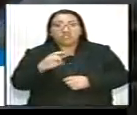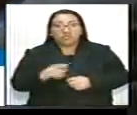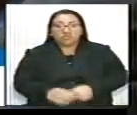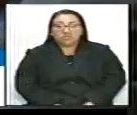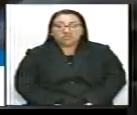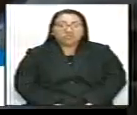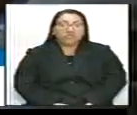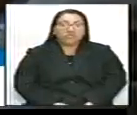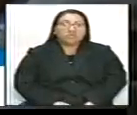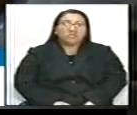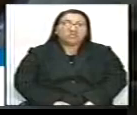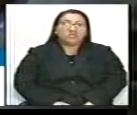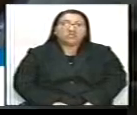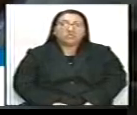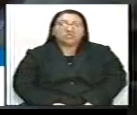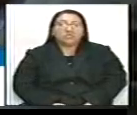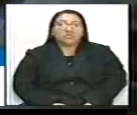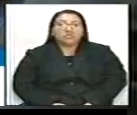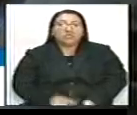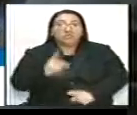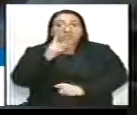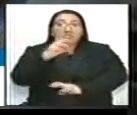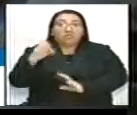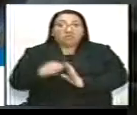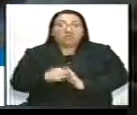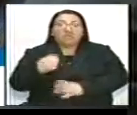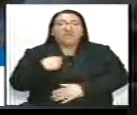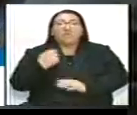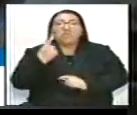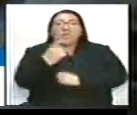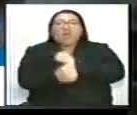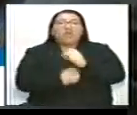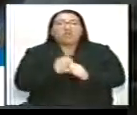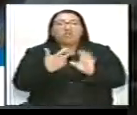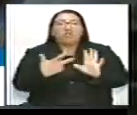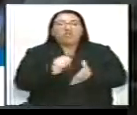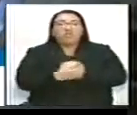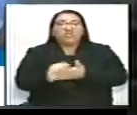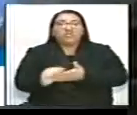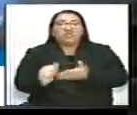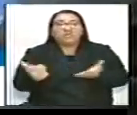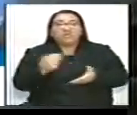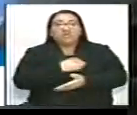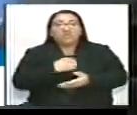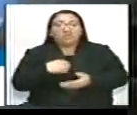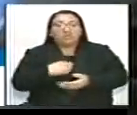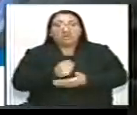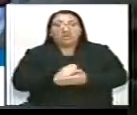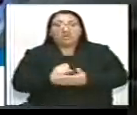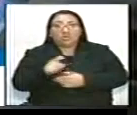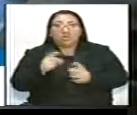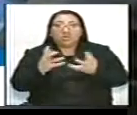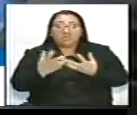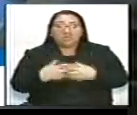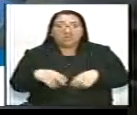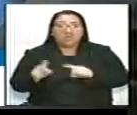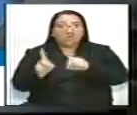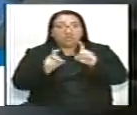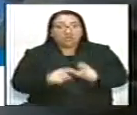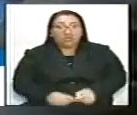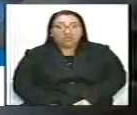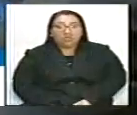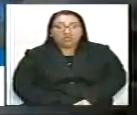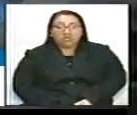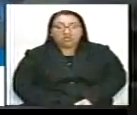Un proyecto, presidente, que ya tiene 1 año 8 meses desde que el Poder Ejecutivo contrató a la consultora